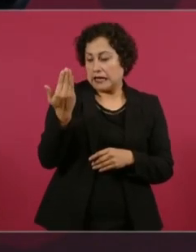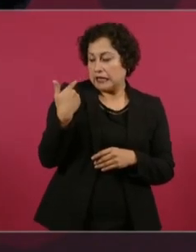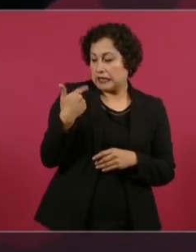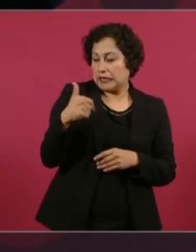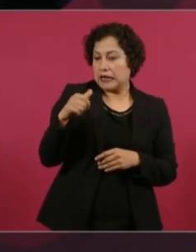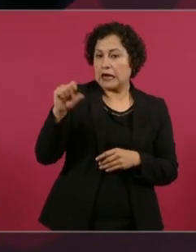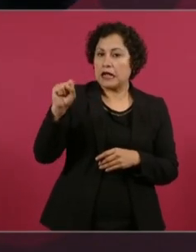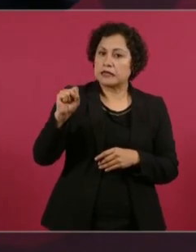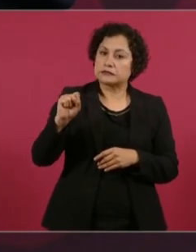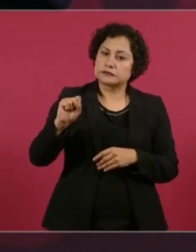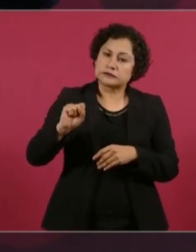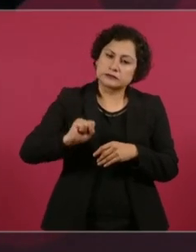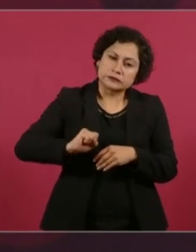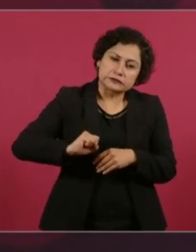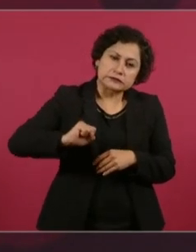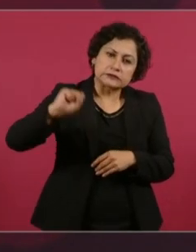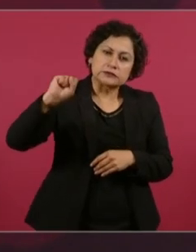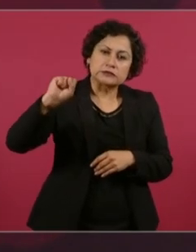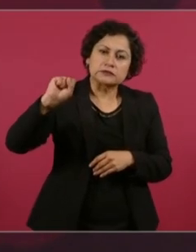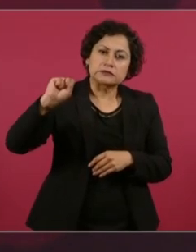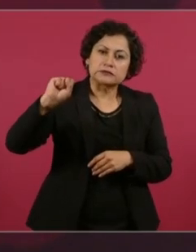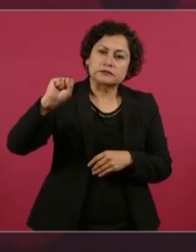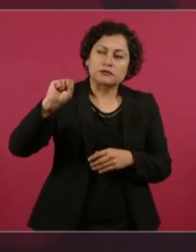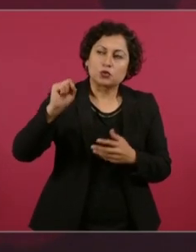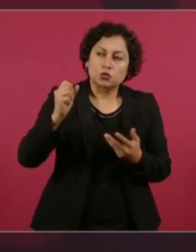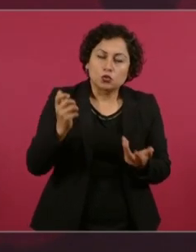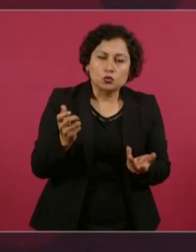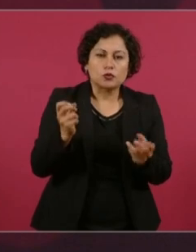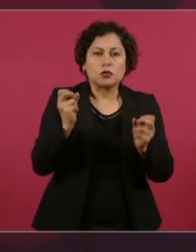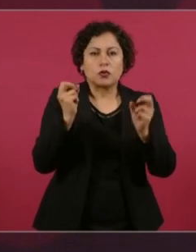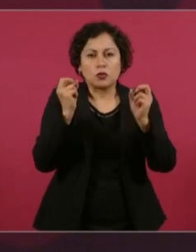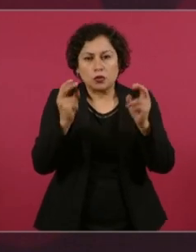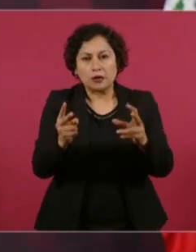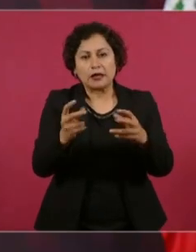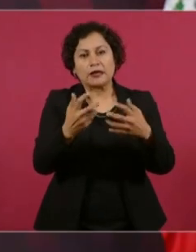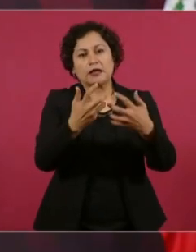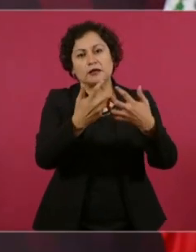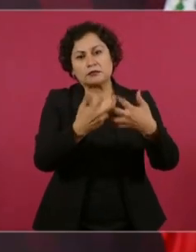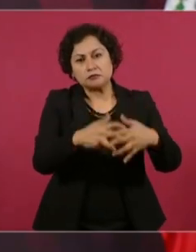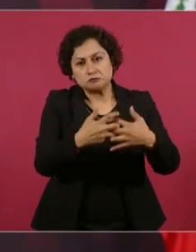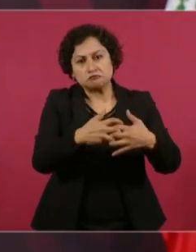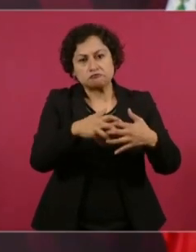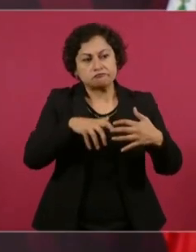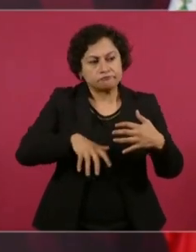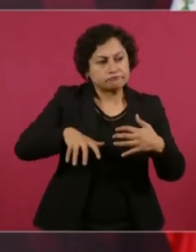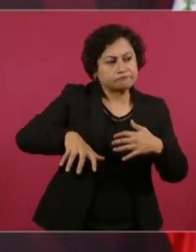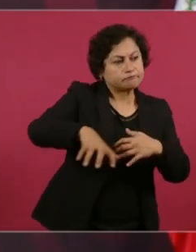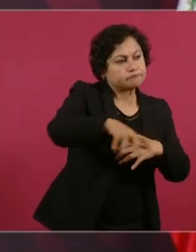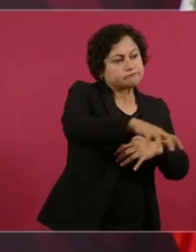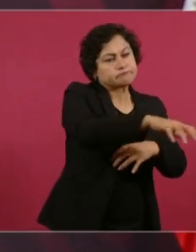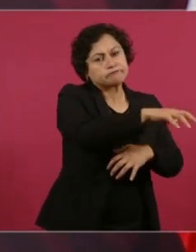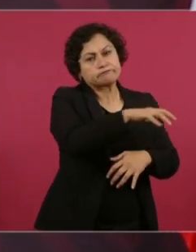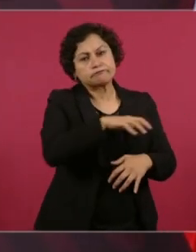tenemos posibilidad de obtener energía con hidroeléctricas,